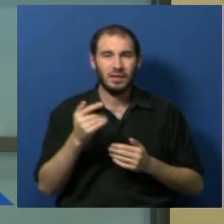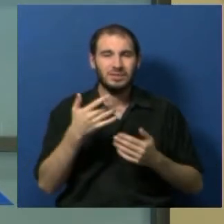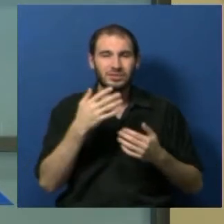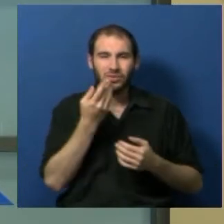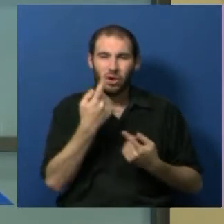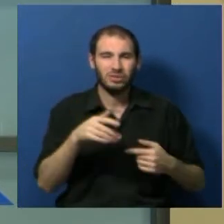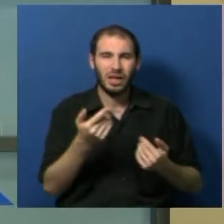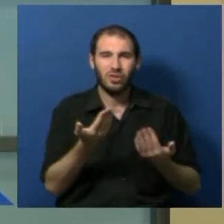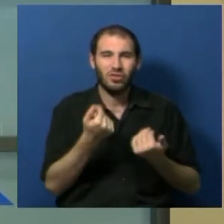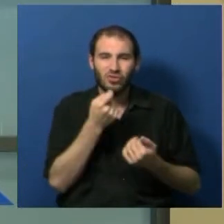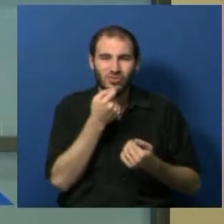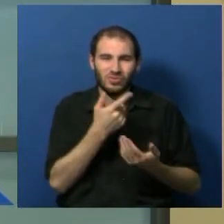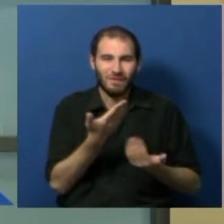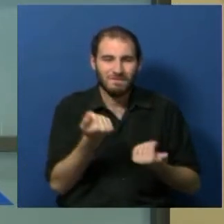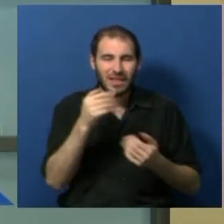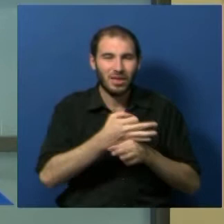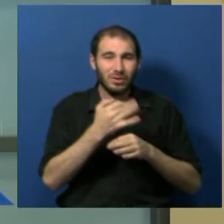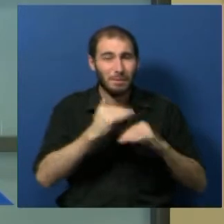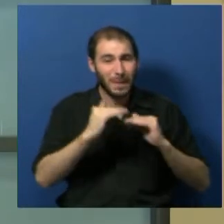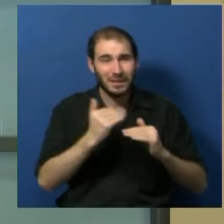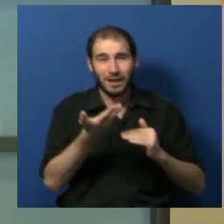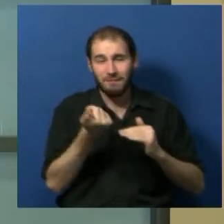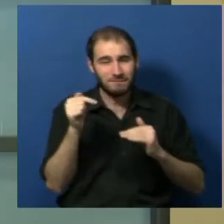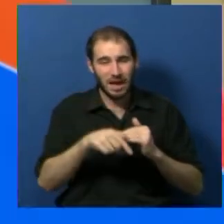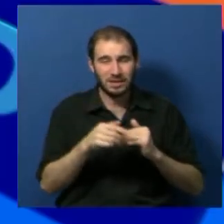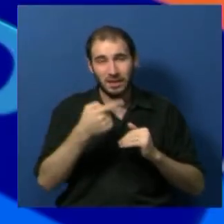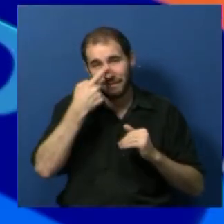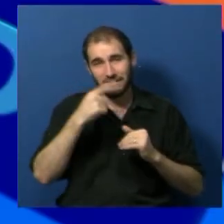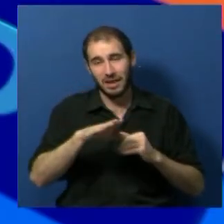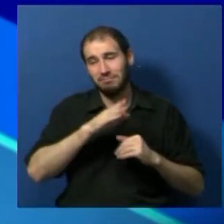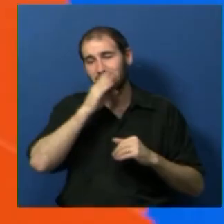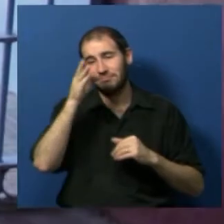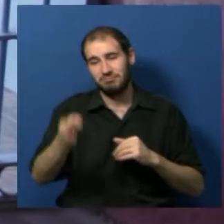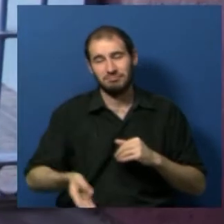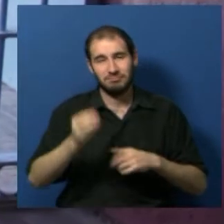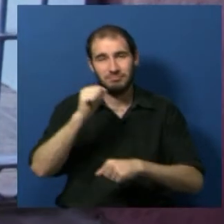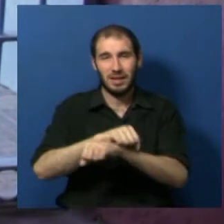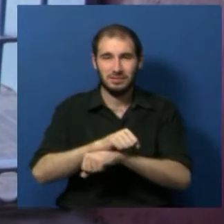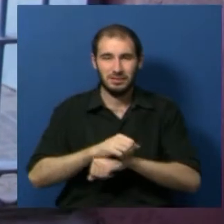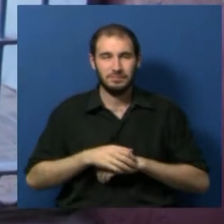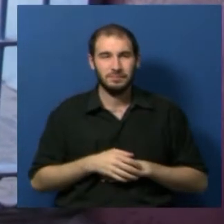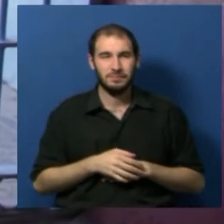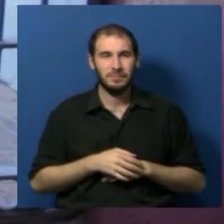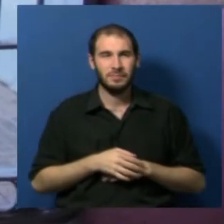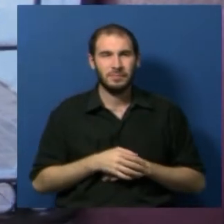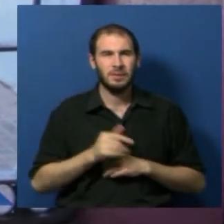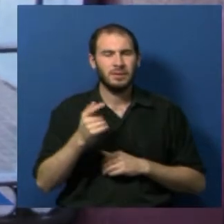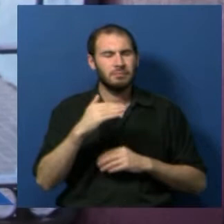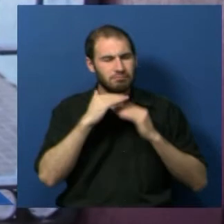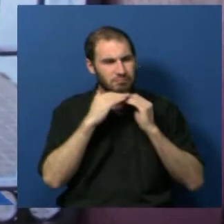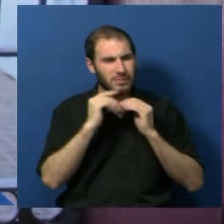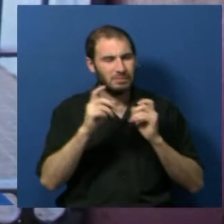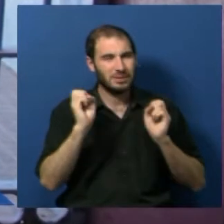satisfecho sus niveles de educación básicos, terminan cayendo en los penales. Escuchándote, te noto